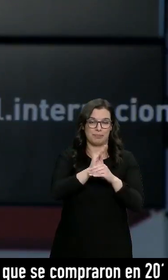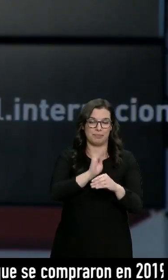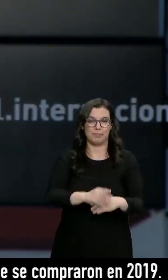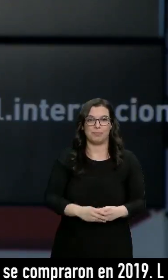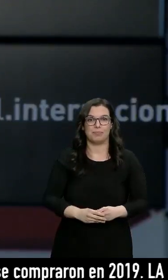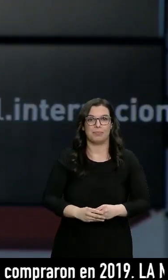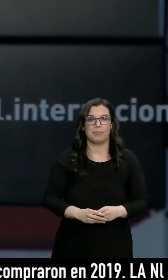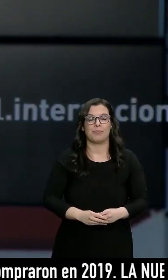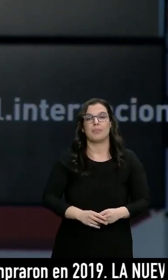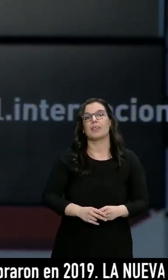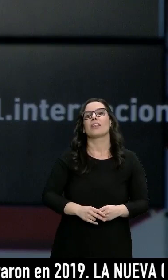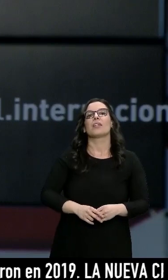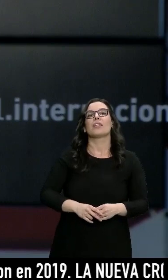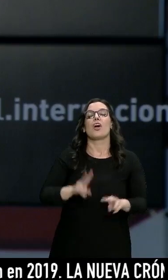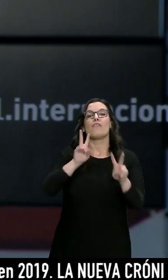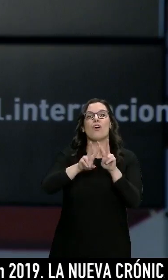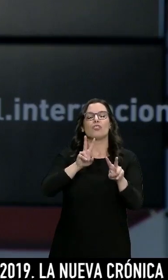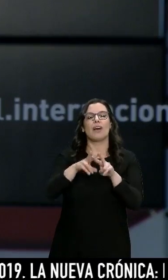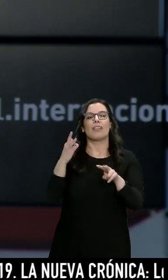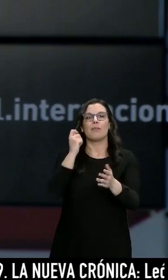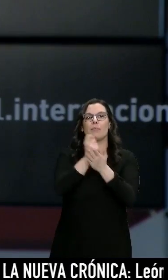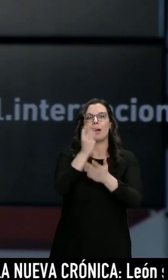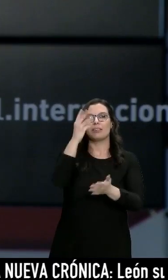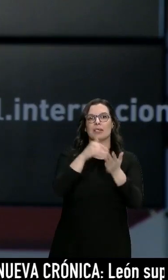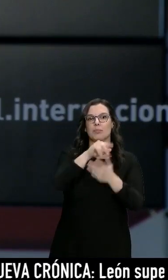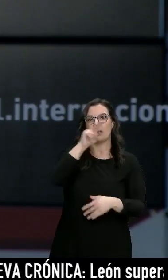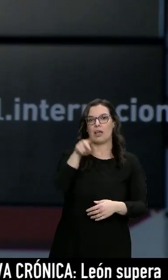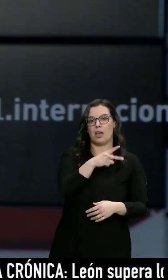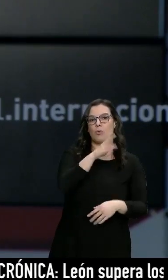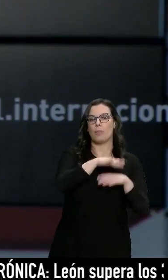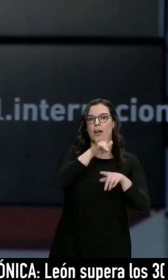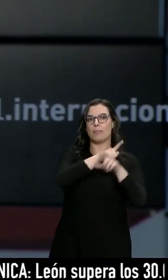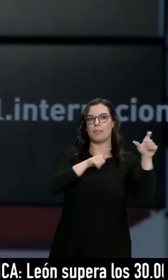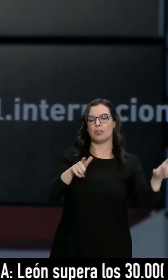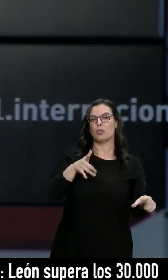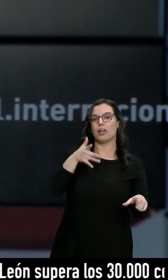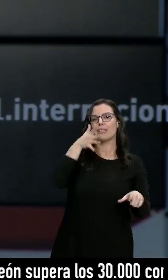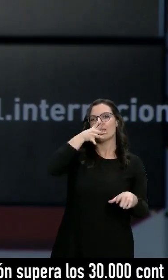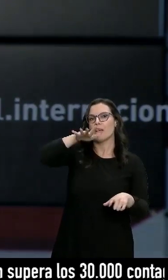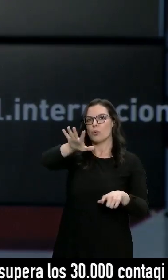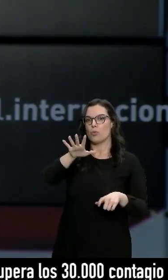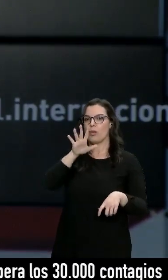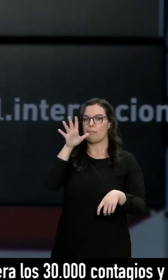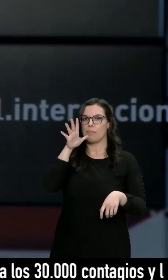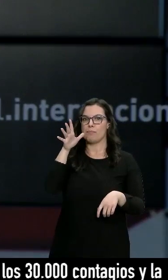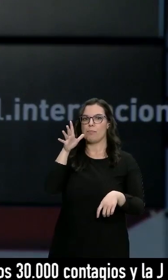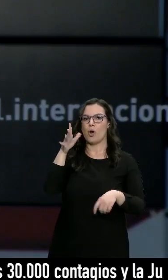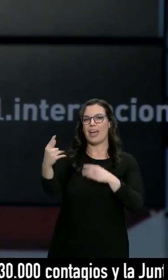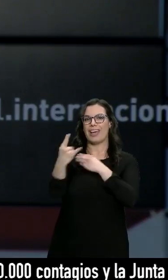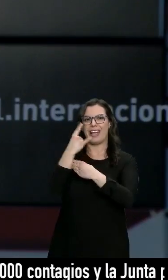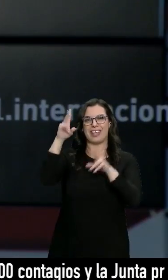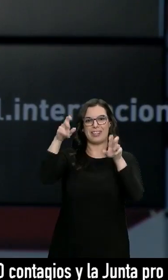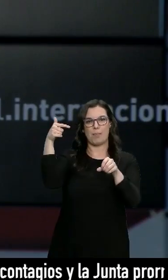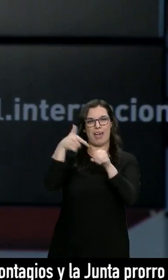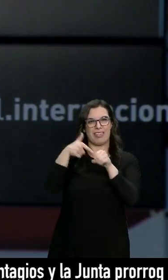Volkswagen deberá pagar 3.000 euros a los afectados que denunciaron el denominado Dieselgate en España. Así lo estima un juzgado